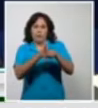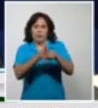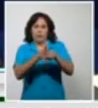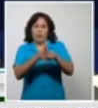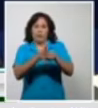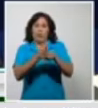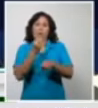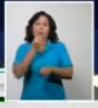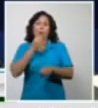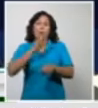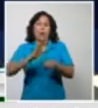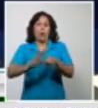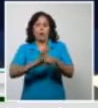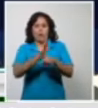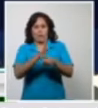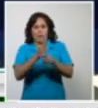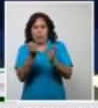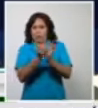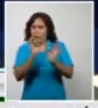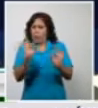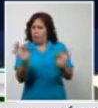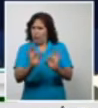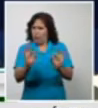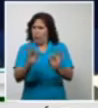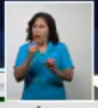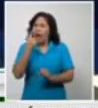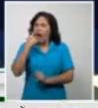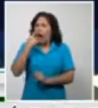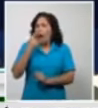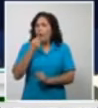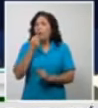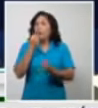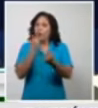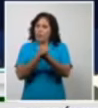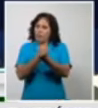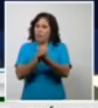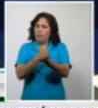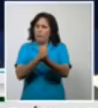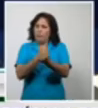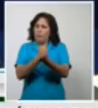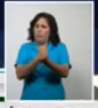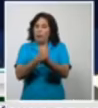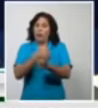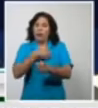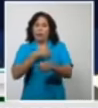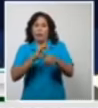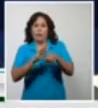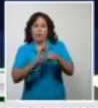sospecha, o más que sospecha, hay riesgo de que tengan la enfermedad.